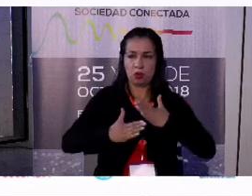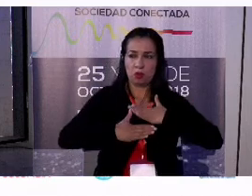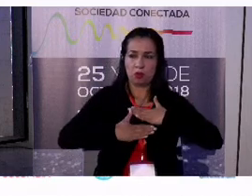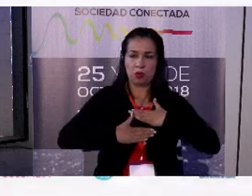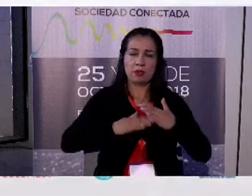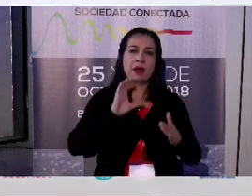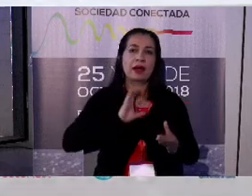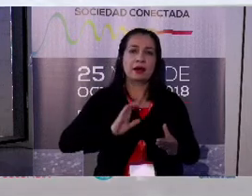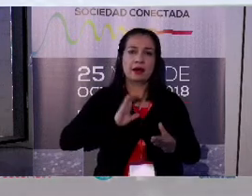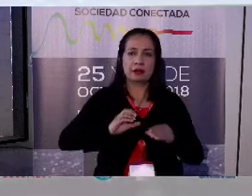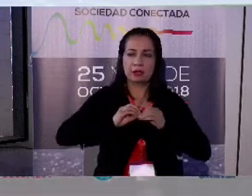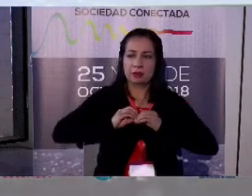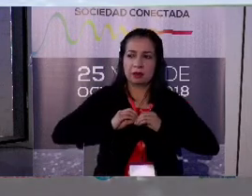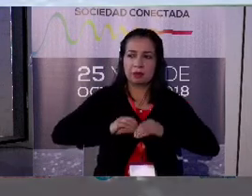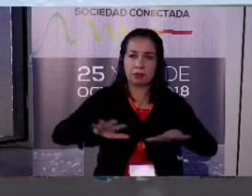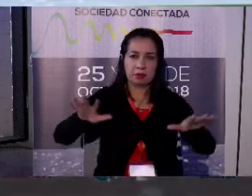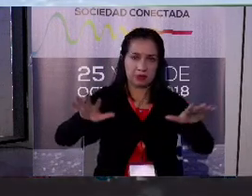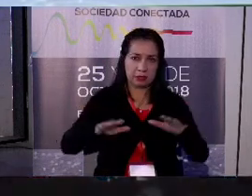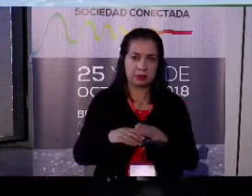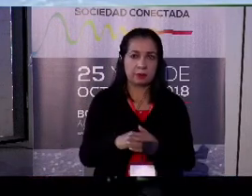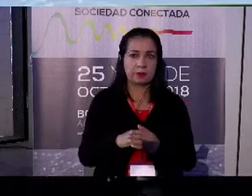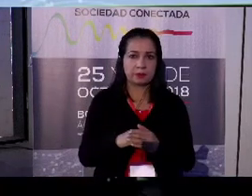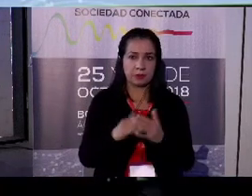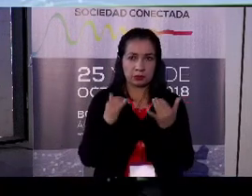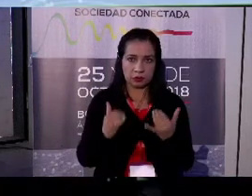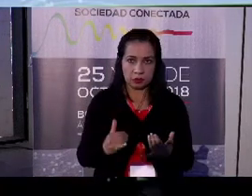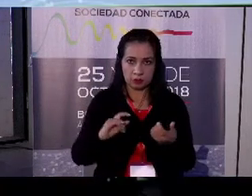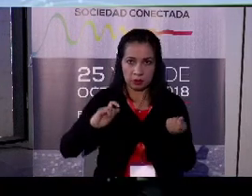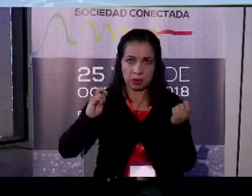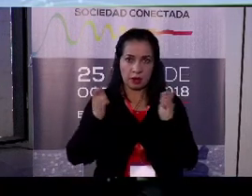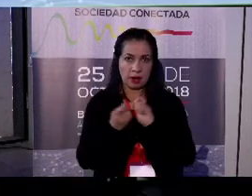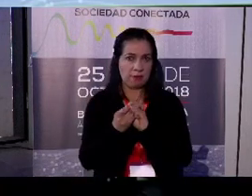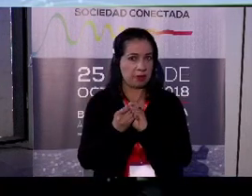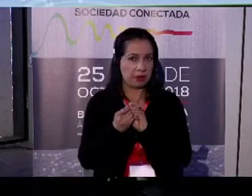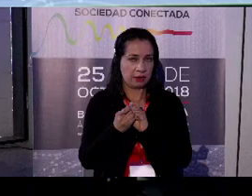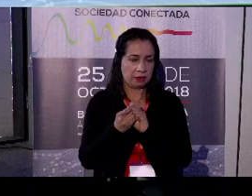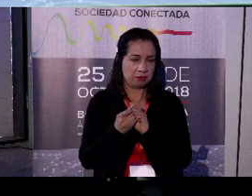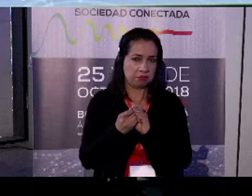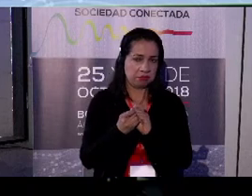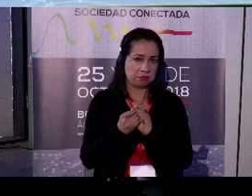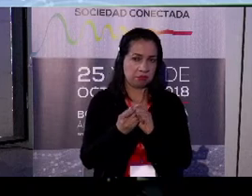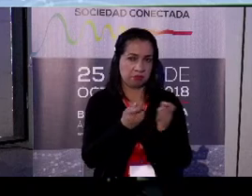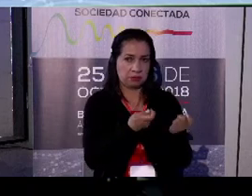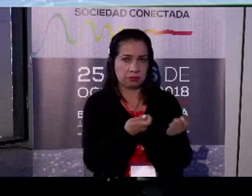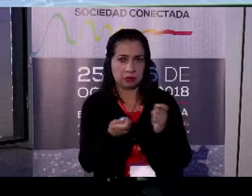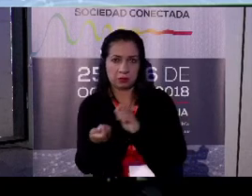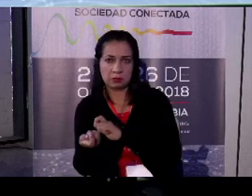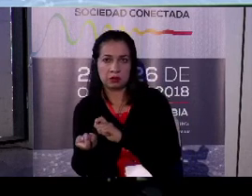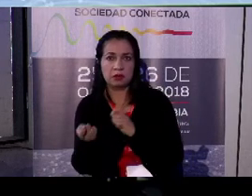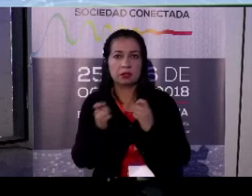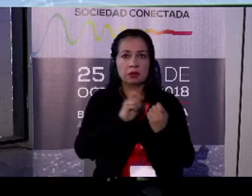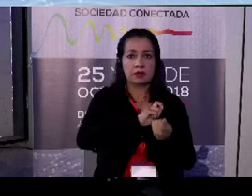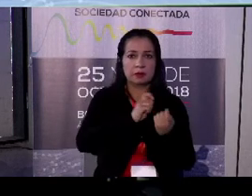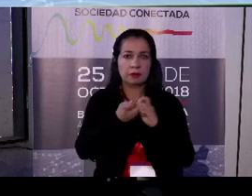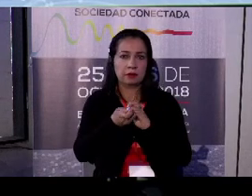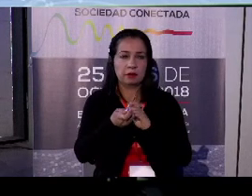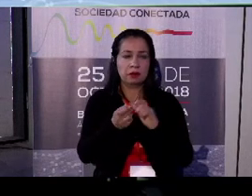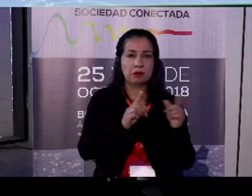de propagación que no cambian que cambian de una a